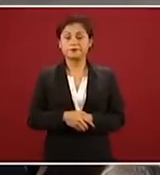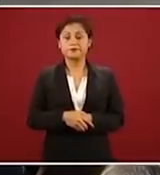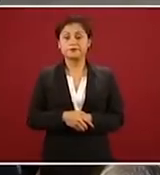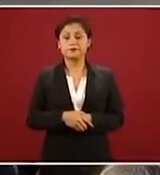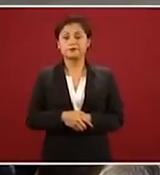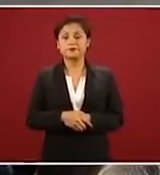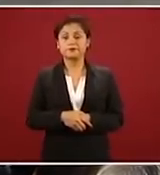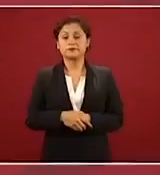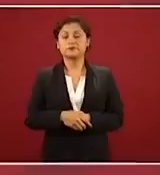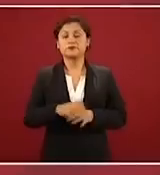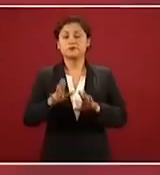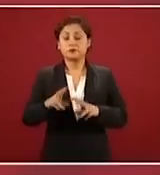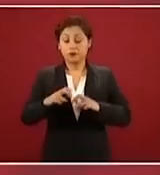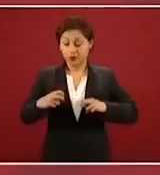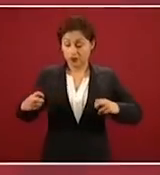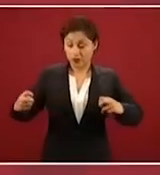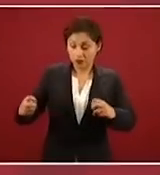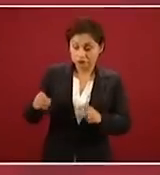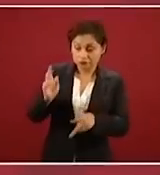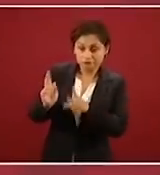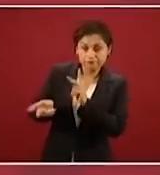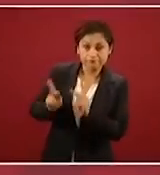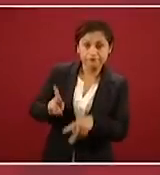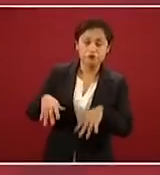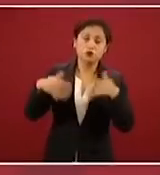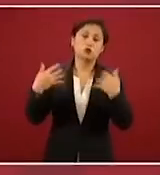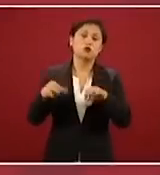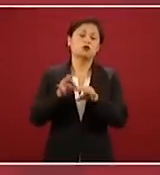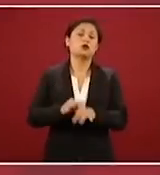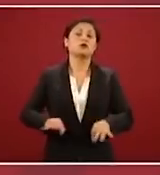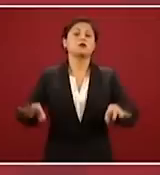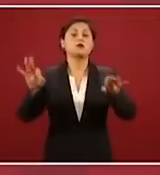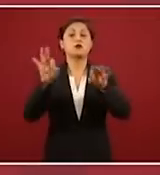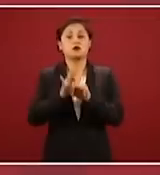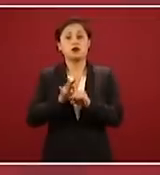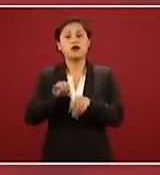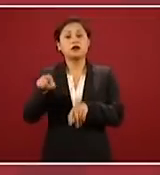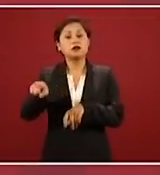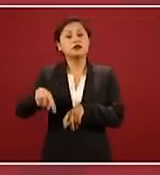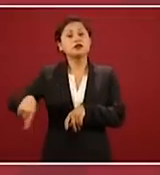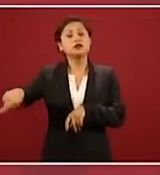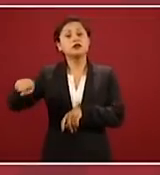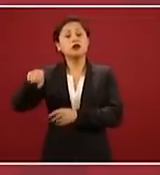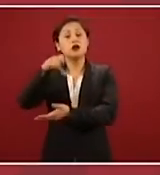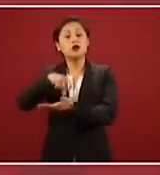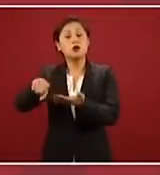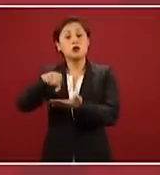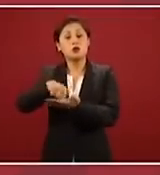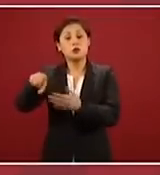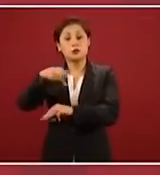fue muy importante, y el destino que den ellos a los boletos pues,